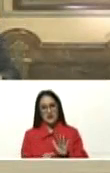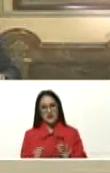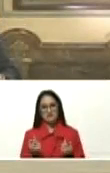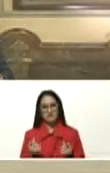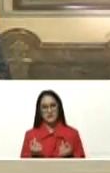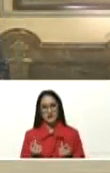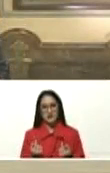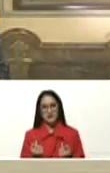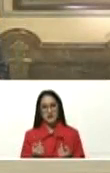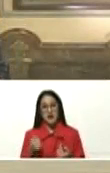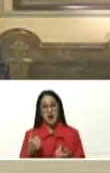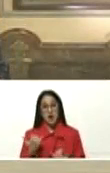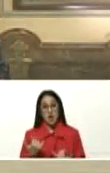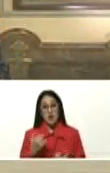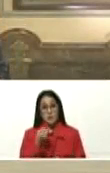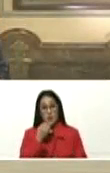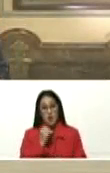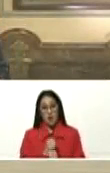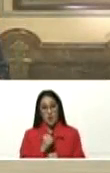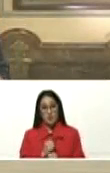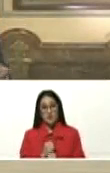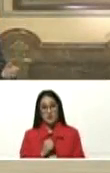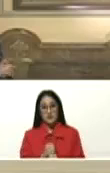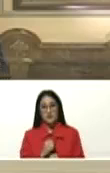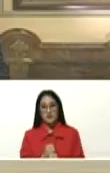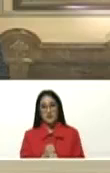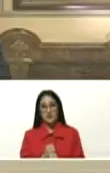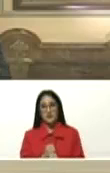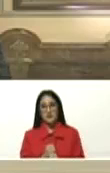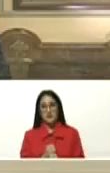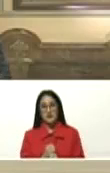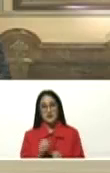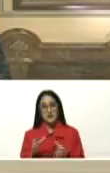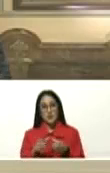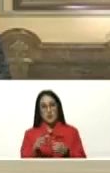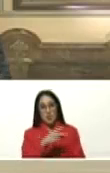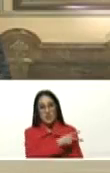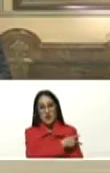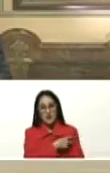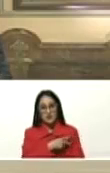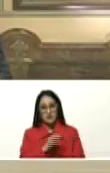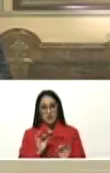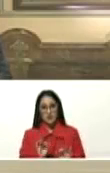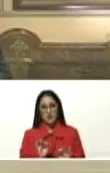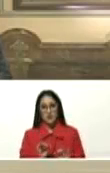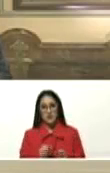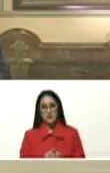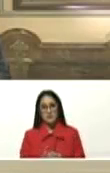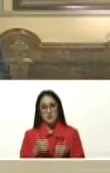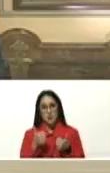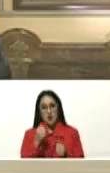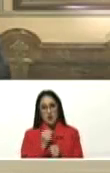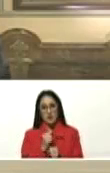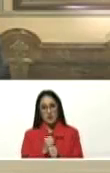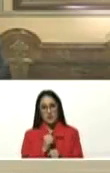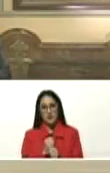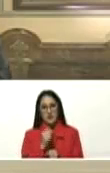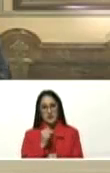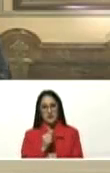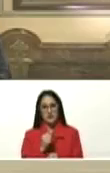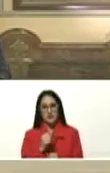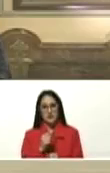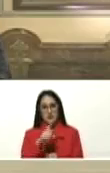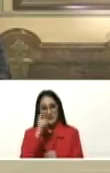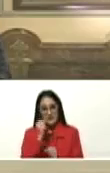Hemos tenido una buena jornada, nuestras delegaciones, muy buena jornada de trabajo